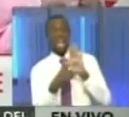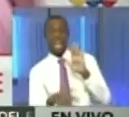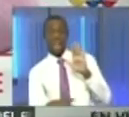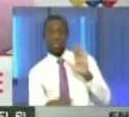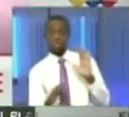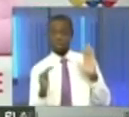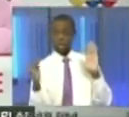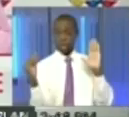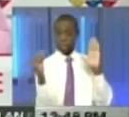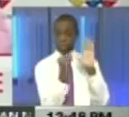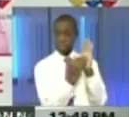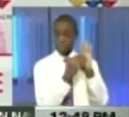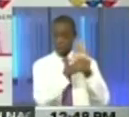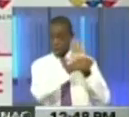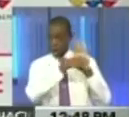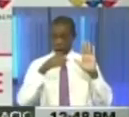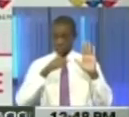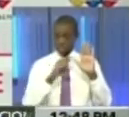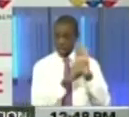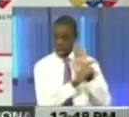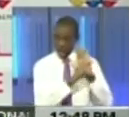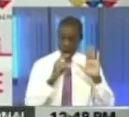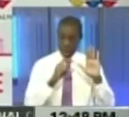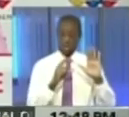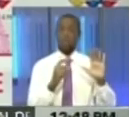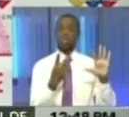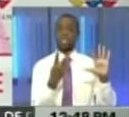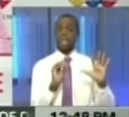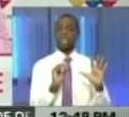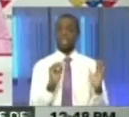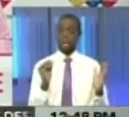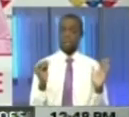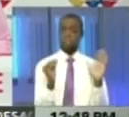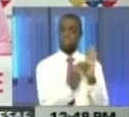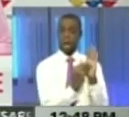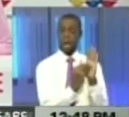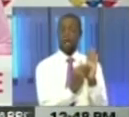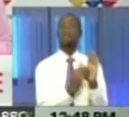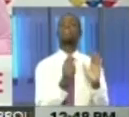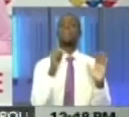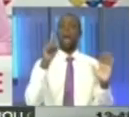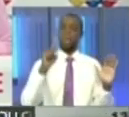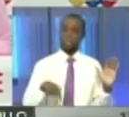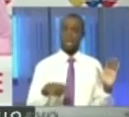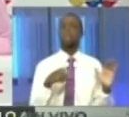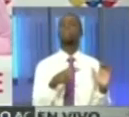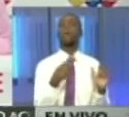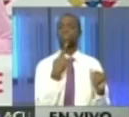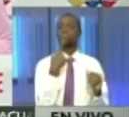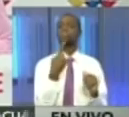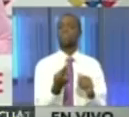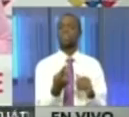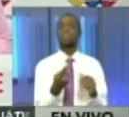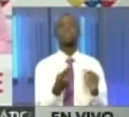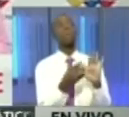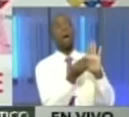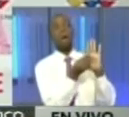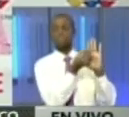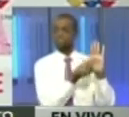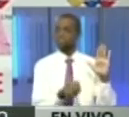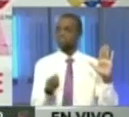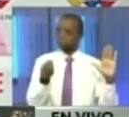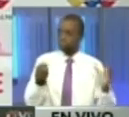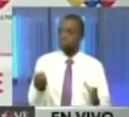medios de participación que está consagrando en este artículo 70, establece la creación del Poder Electoral con